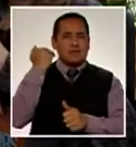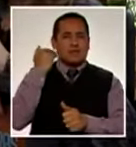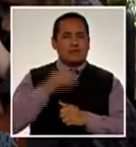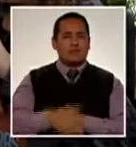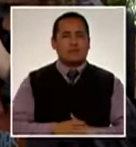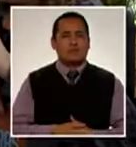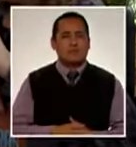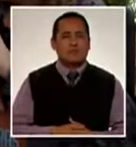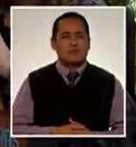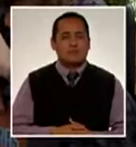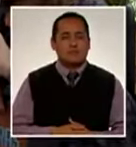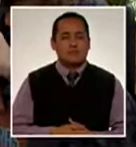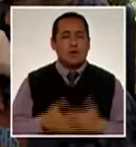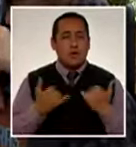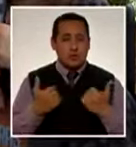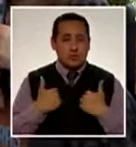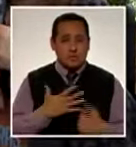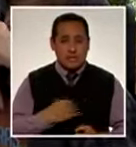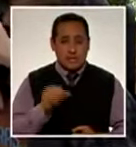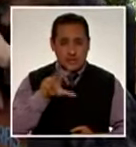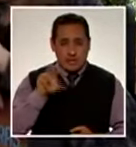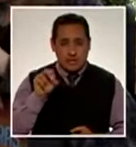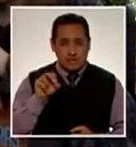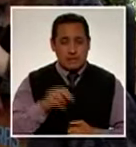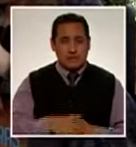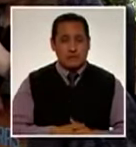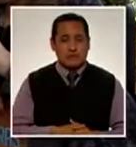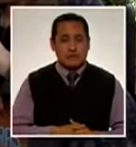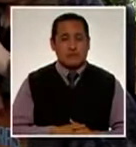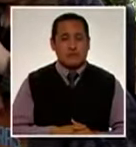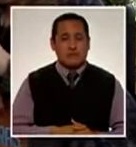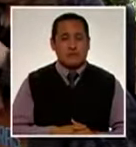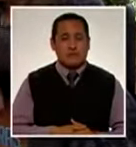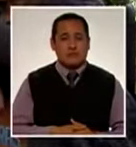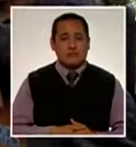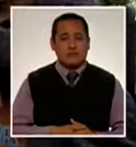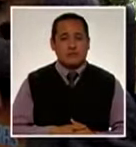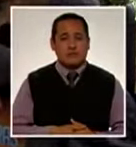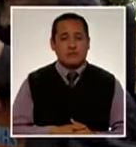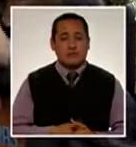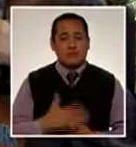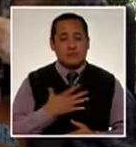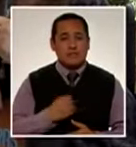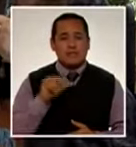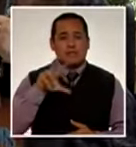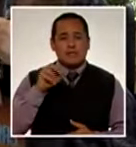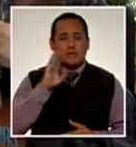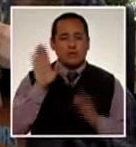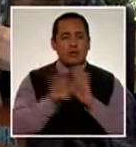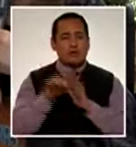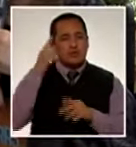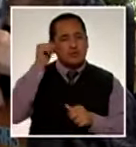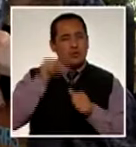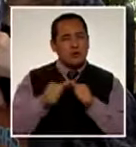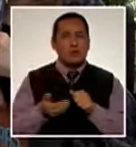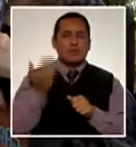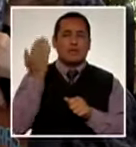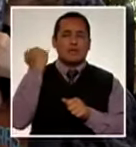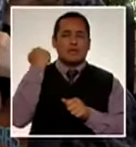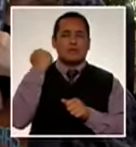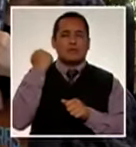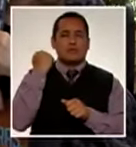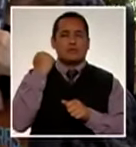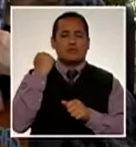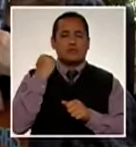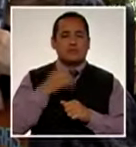retrocedes en el tiempo, hoy tienes 30 años, ¿verdad? ¿30 años? Sí. 30 años. Tienes 30 años y tú retrocedes